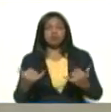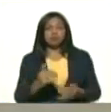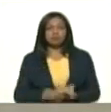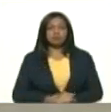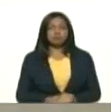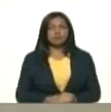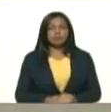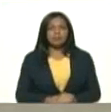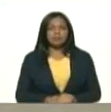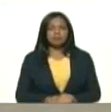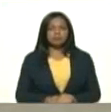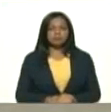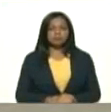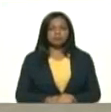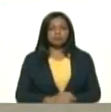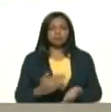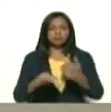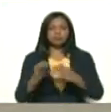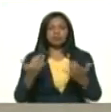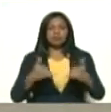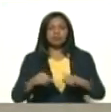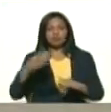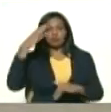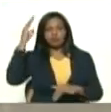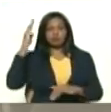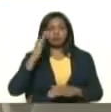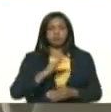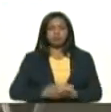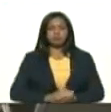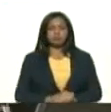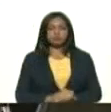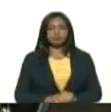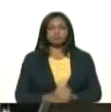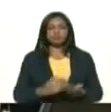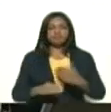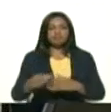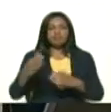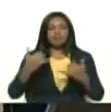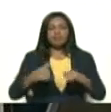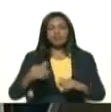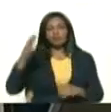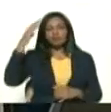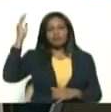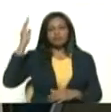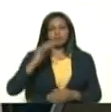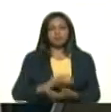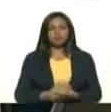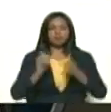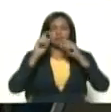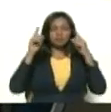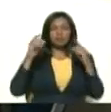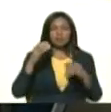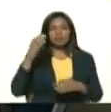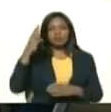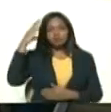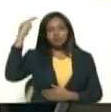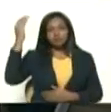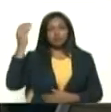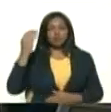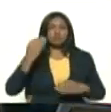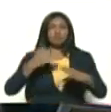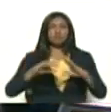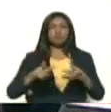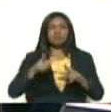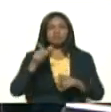ir al Hijo de Dios. Ir al Hijo de Dios es descubrir que Dios nos mandó un